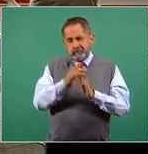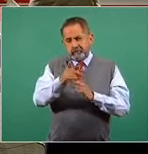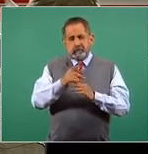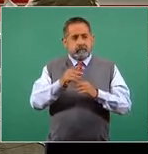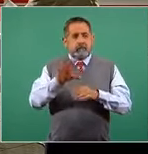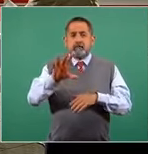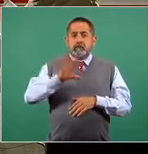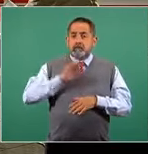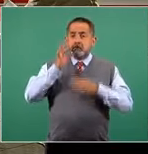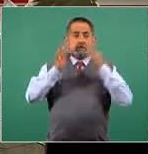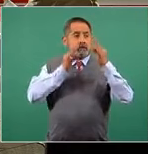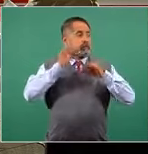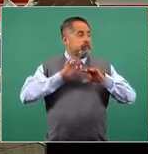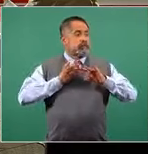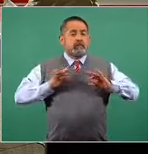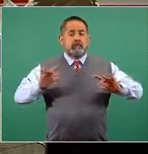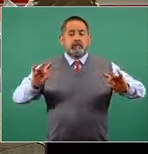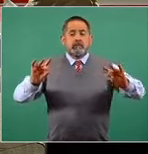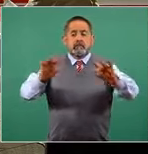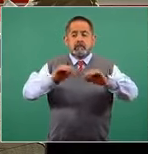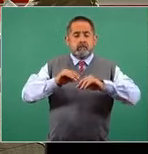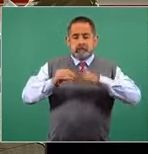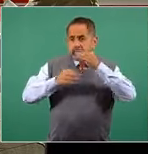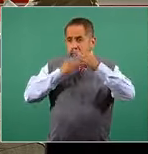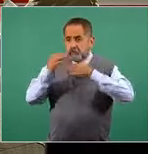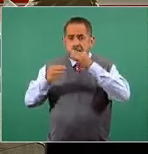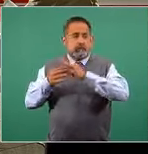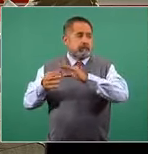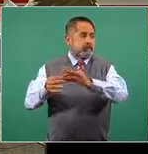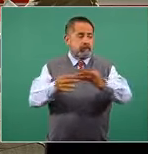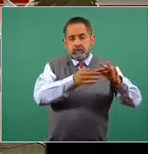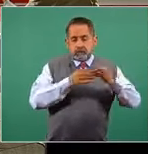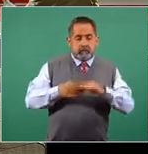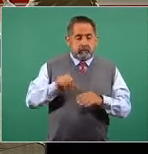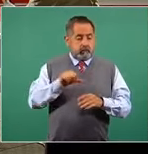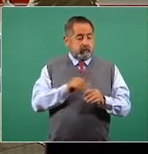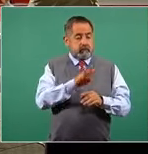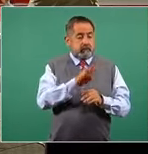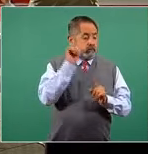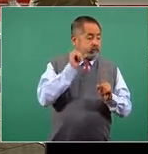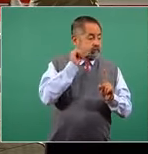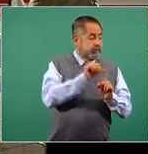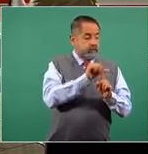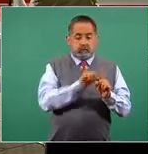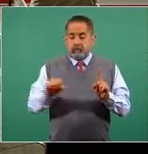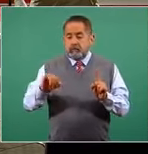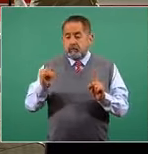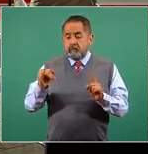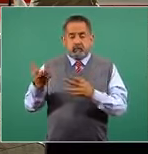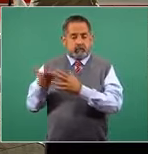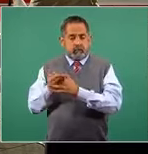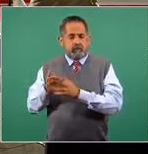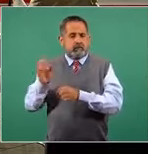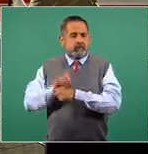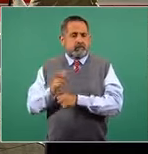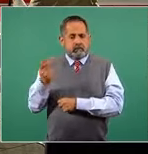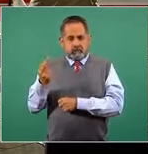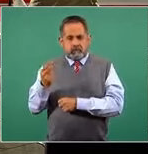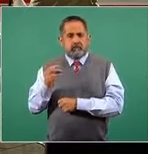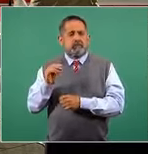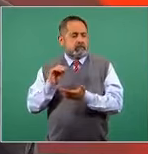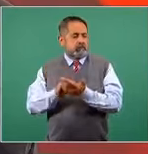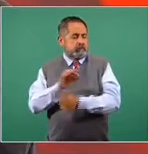la voz. Desde hoy, 19 de abril, y hasta mitad de junio, hasta el 25 de junio, vamos a estar vacunando contra